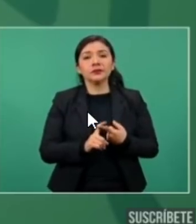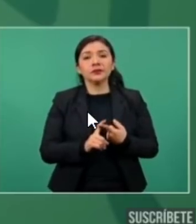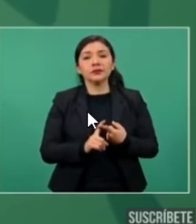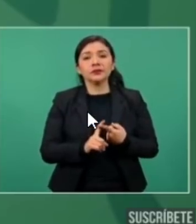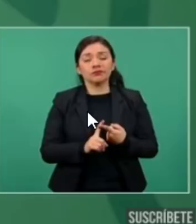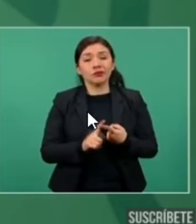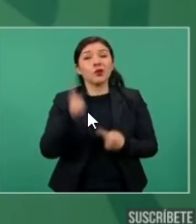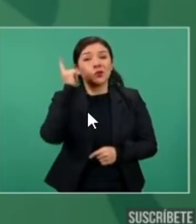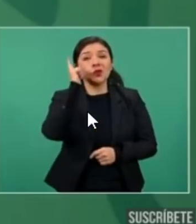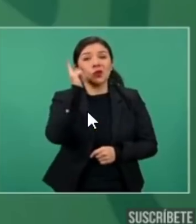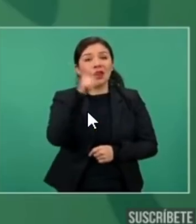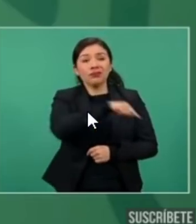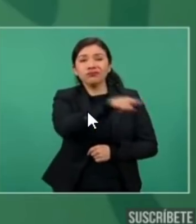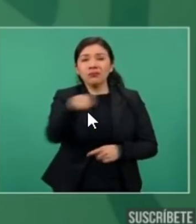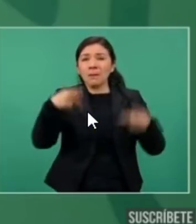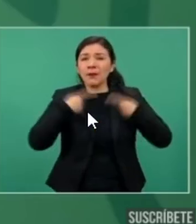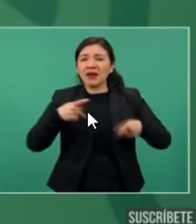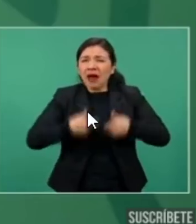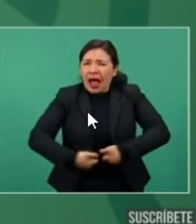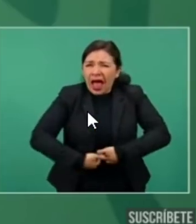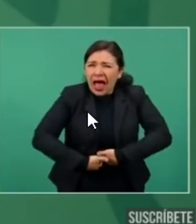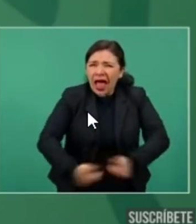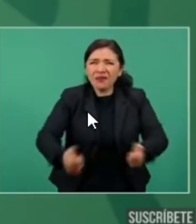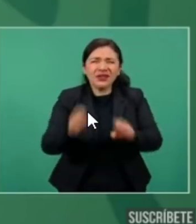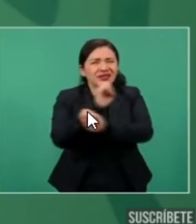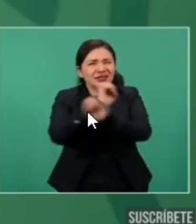que nadie padezca de hambre